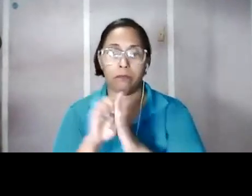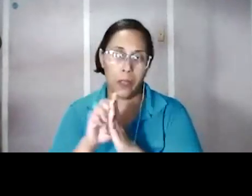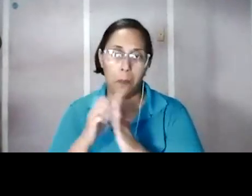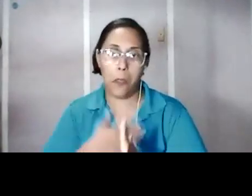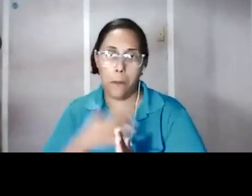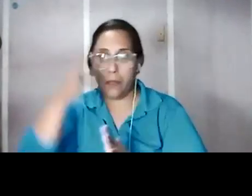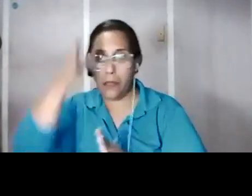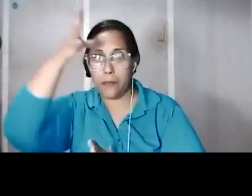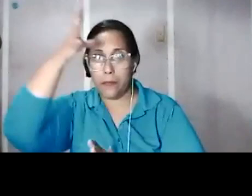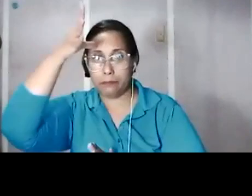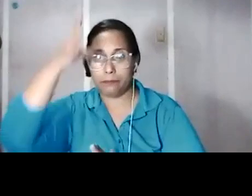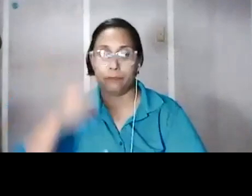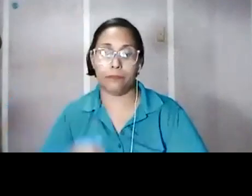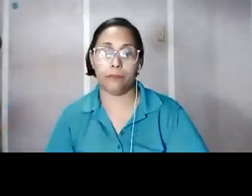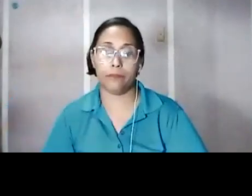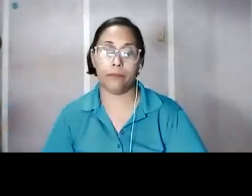Así que